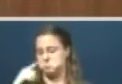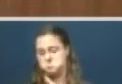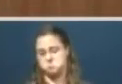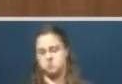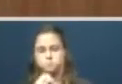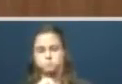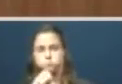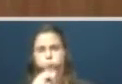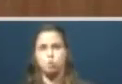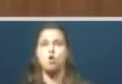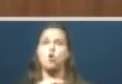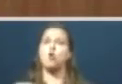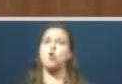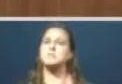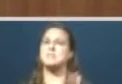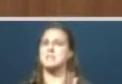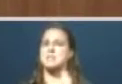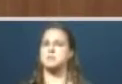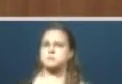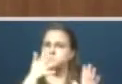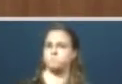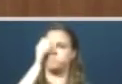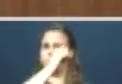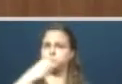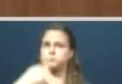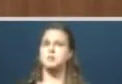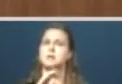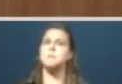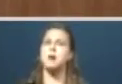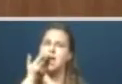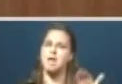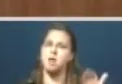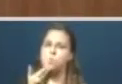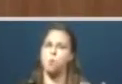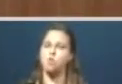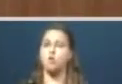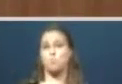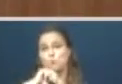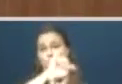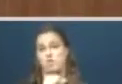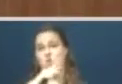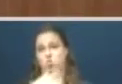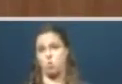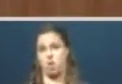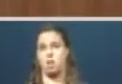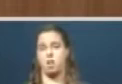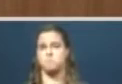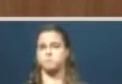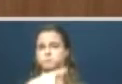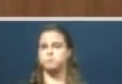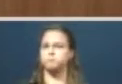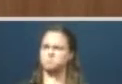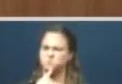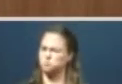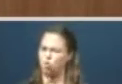comité técnico del consejo de política fiscal y financiera a nuestra posición en torno a la evaluación del modelo actual lo calificamos de